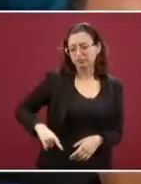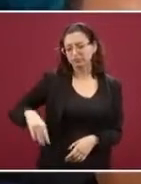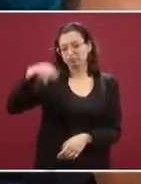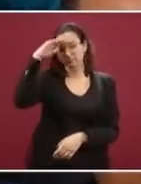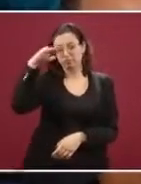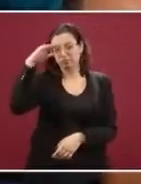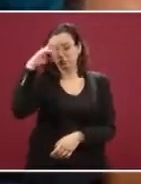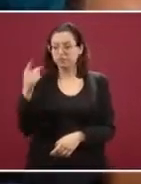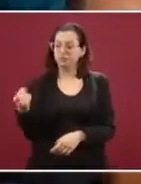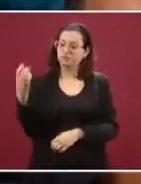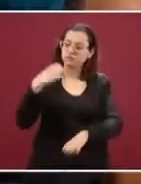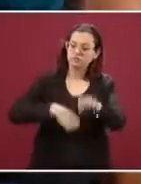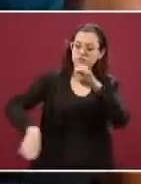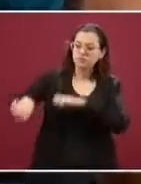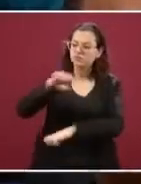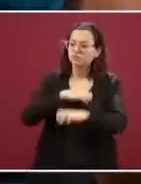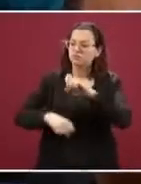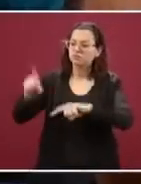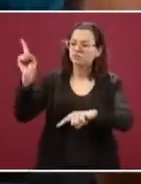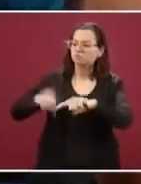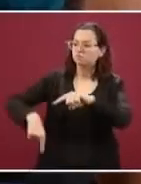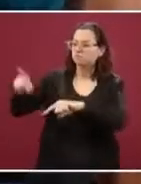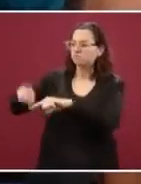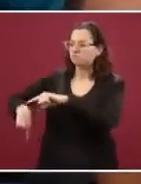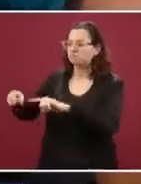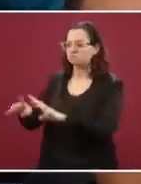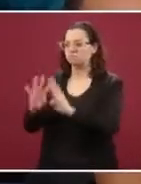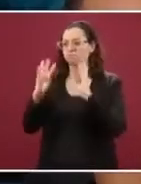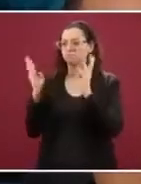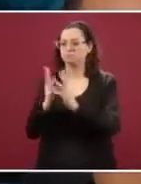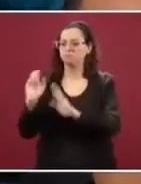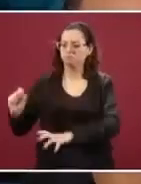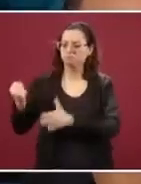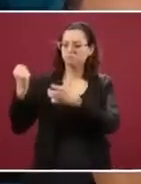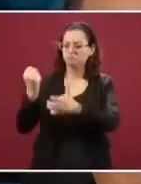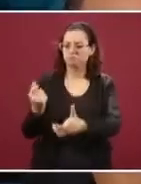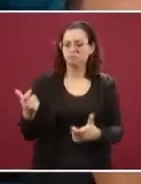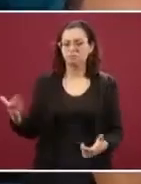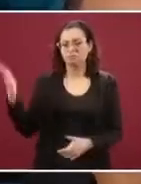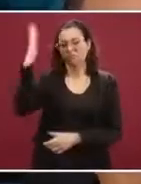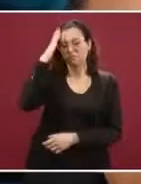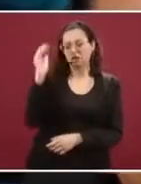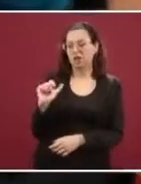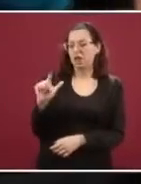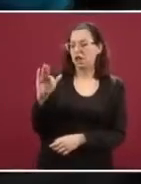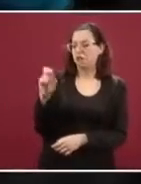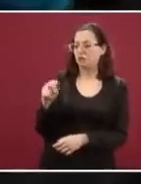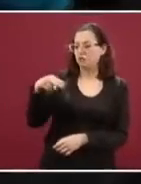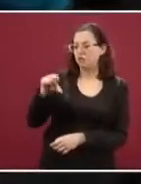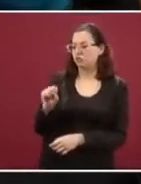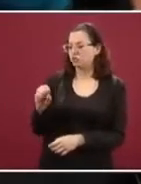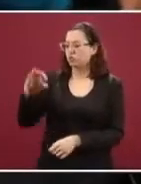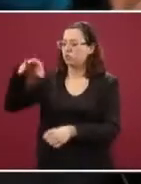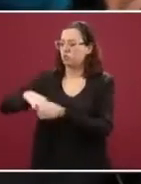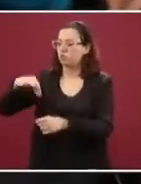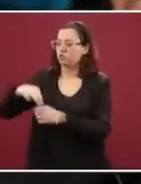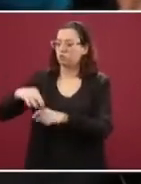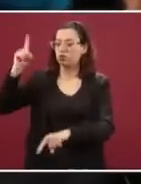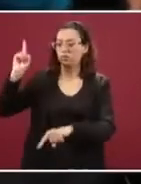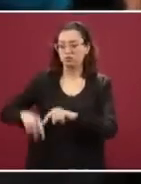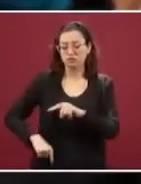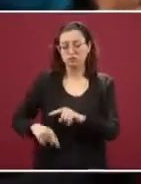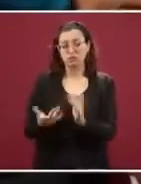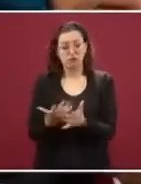los empresarios al quitarle el voto dentro del Consejo de Inversión que encabeza Alfonso Romo. ¿Con esta